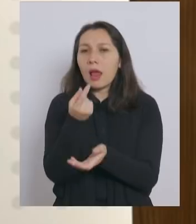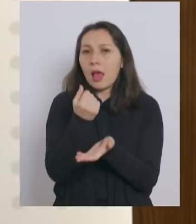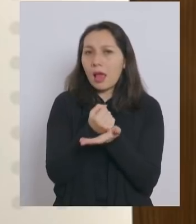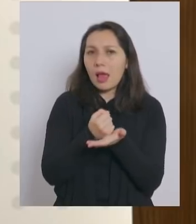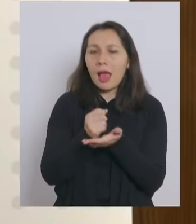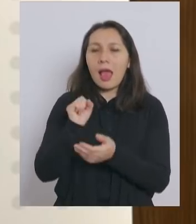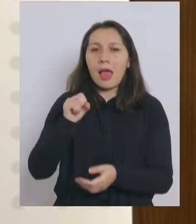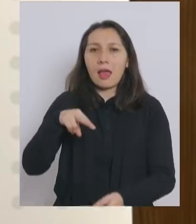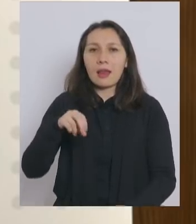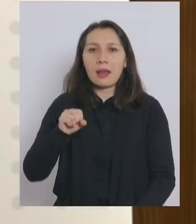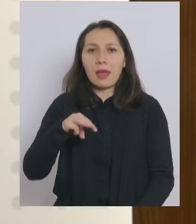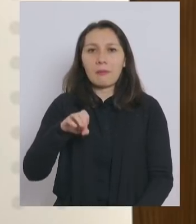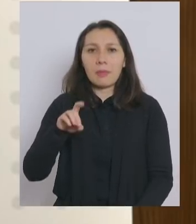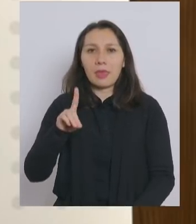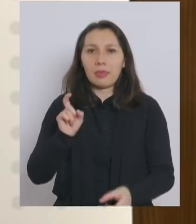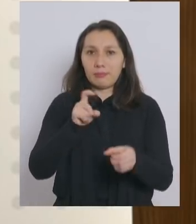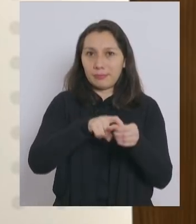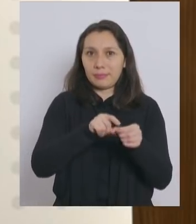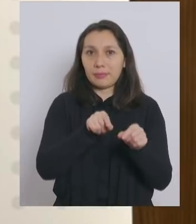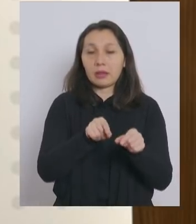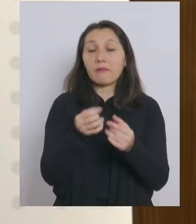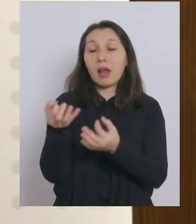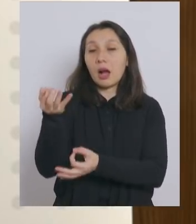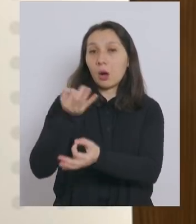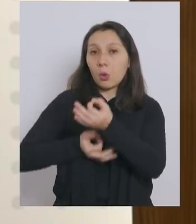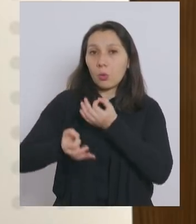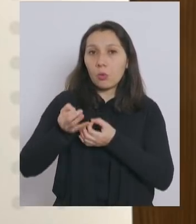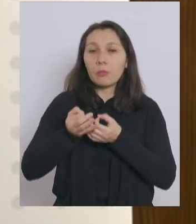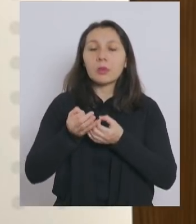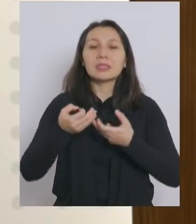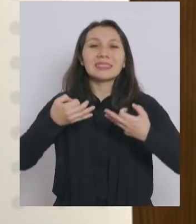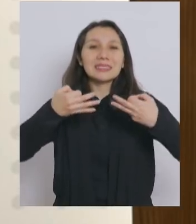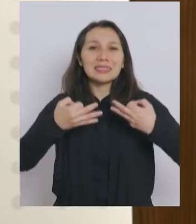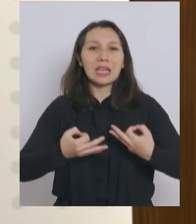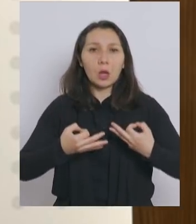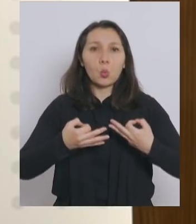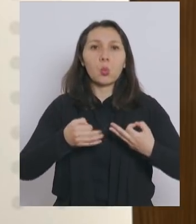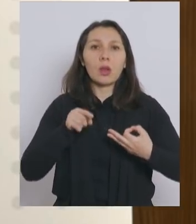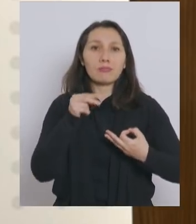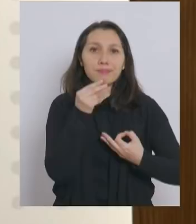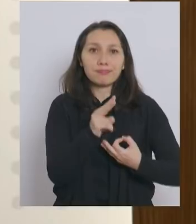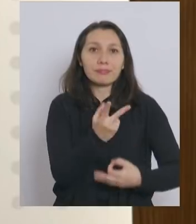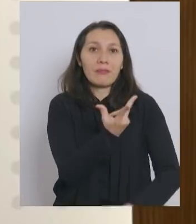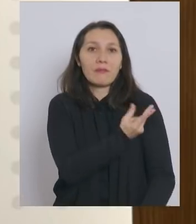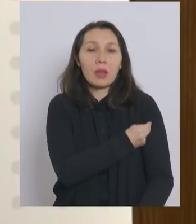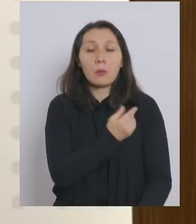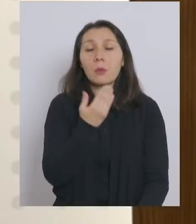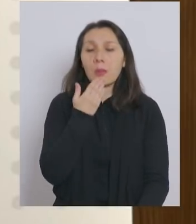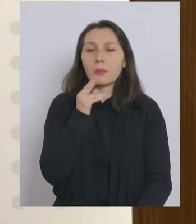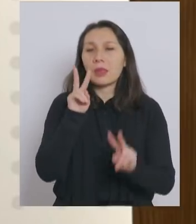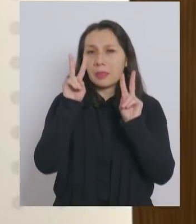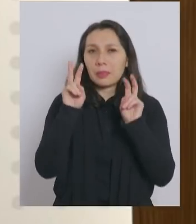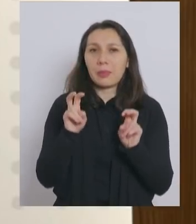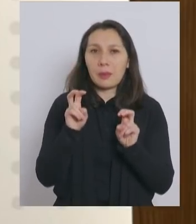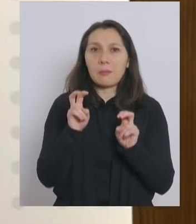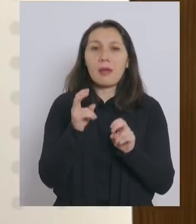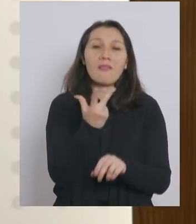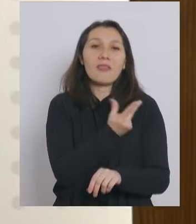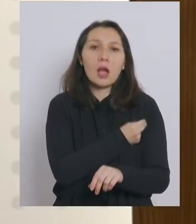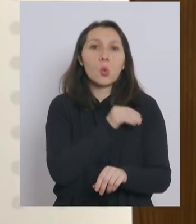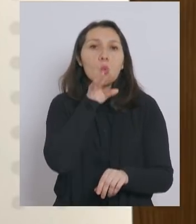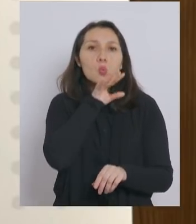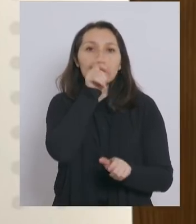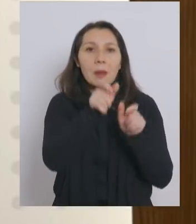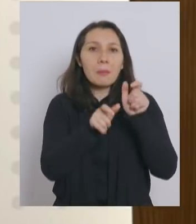de ANAMED. Ella nos comentará con respecto a la seguridad de esta vacuna, los aspectos también de la vacuna en el uso